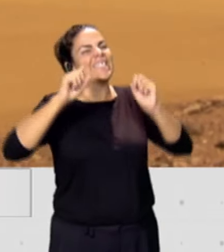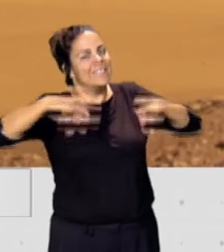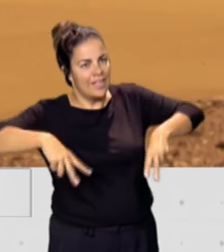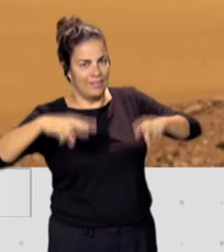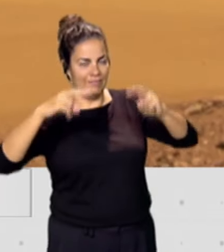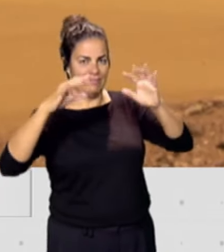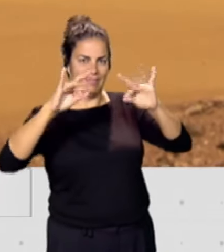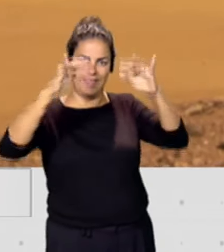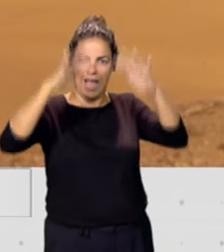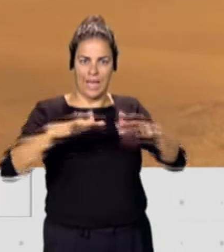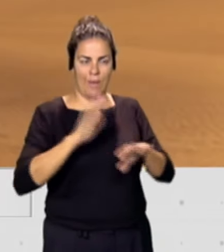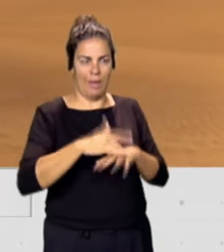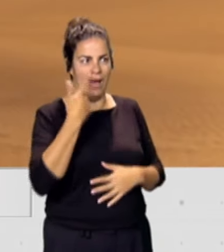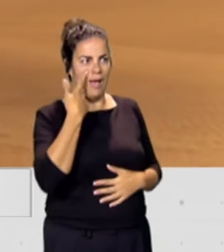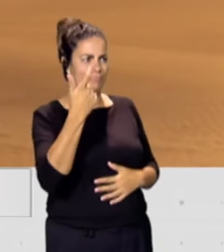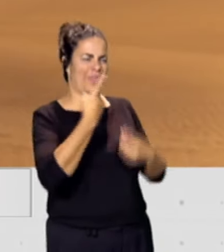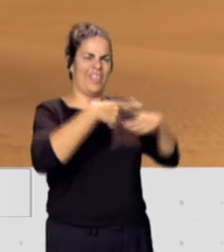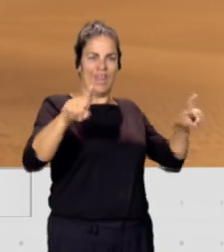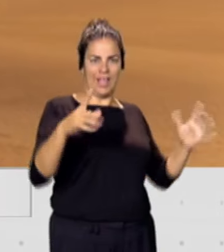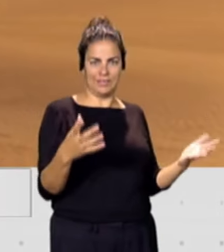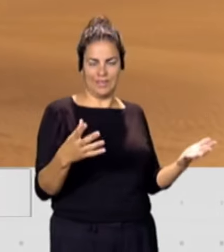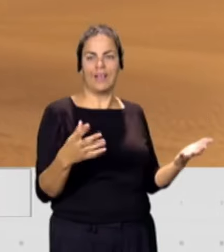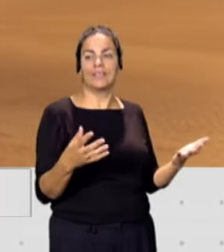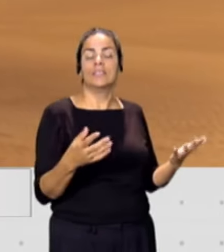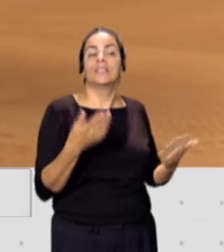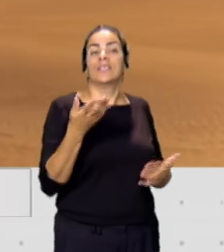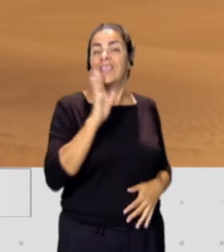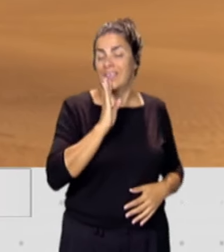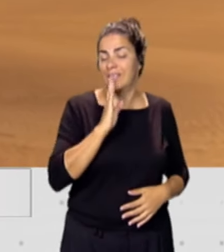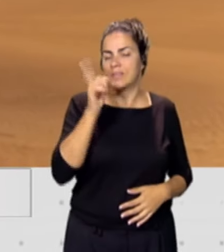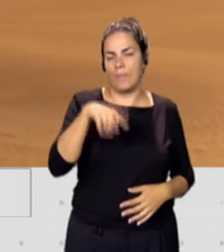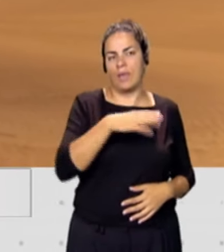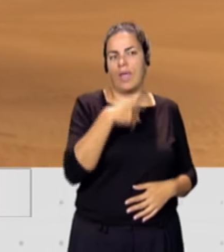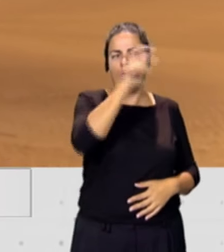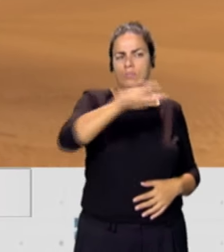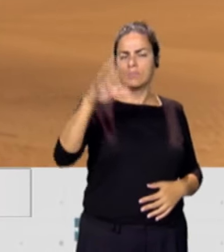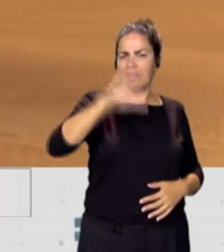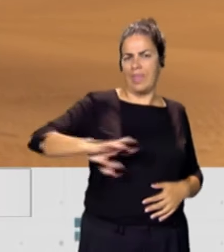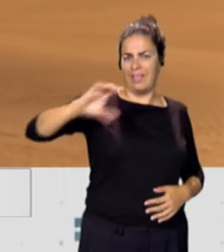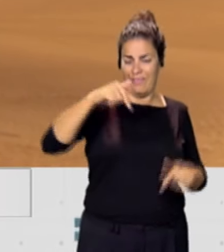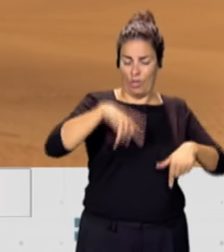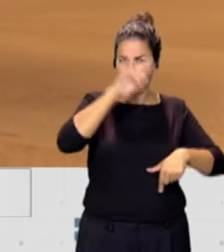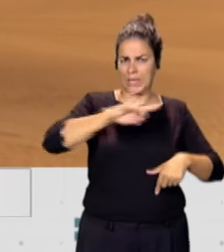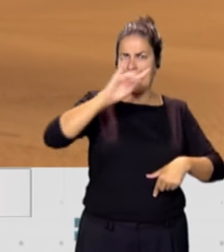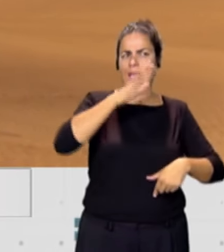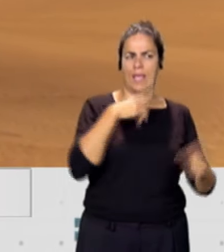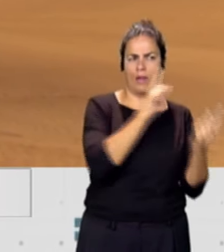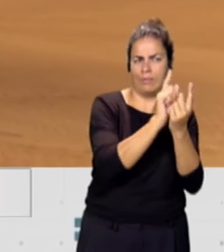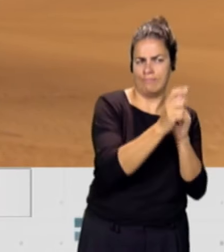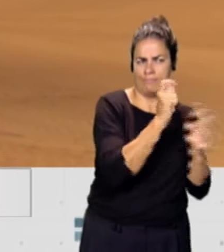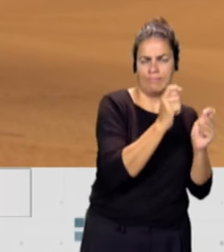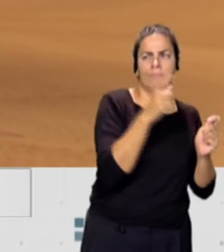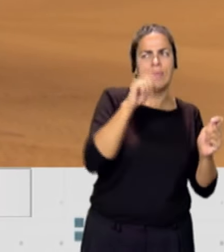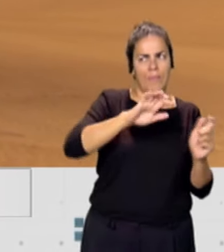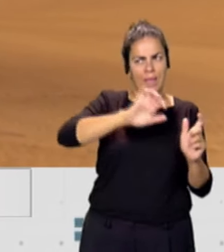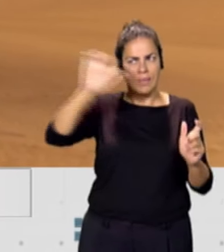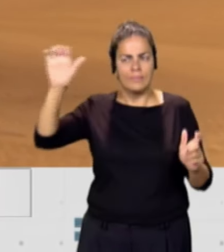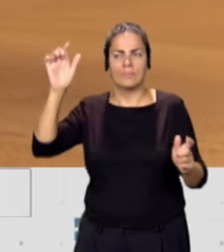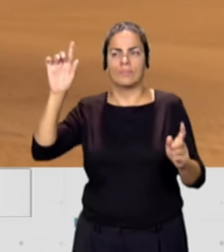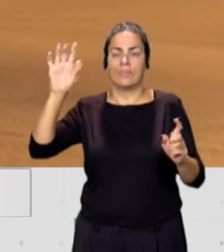paisaje Y como te digo eh me entrevistar con muchos científicos de aquí de Canarias que ya hablado de España también de copernicus que es la